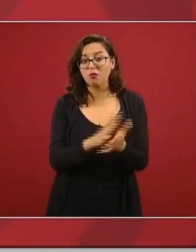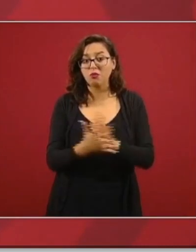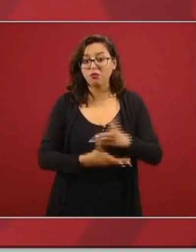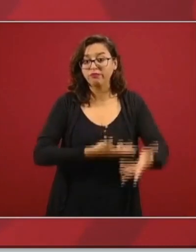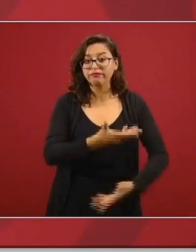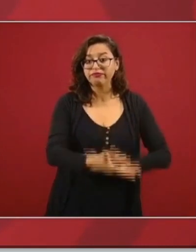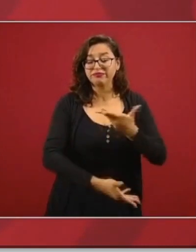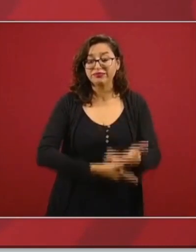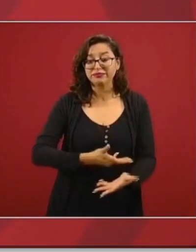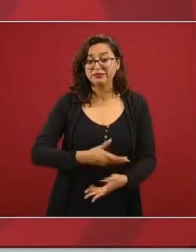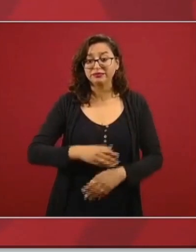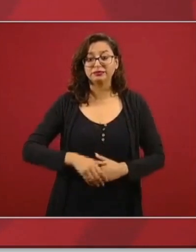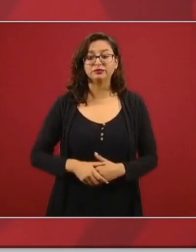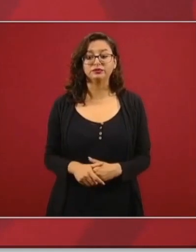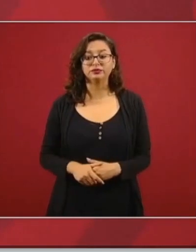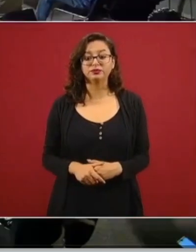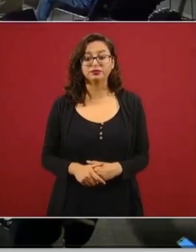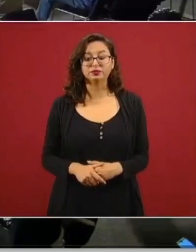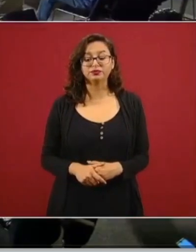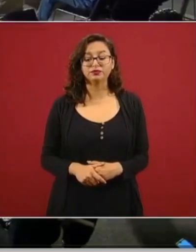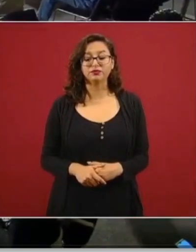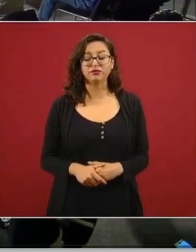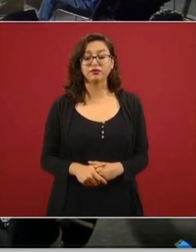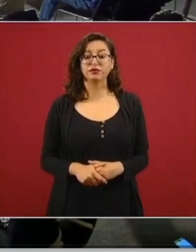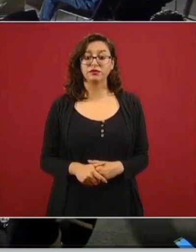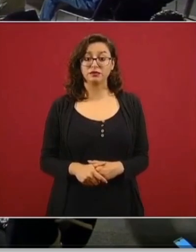¿Cómo se